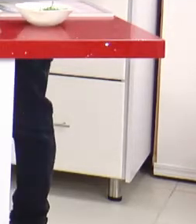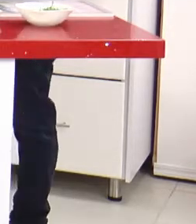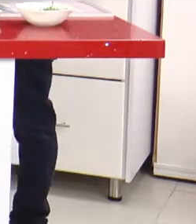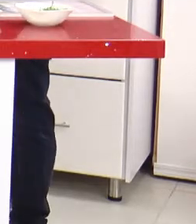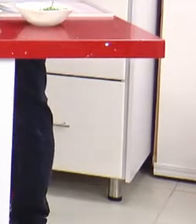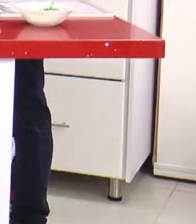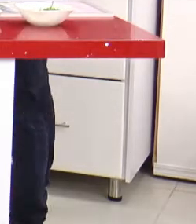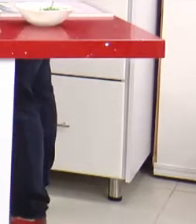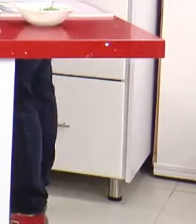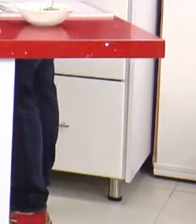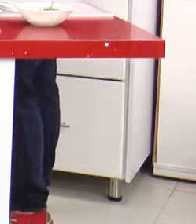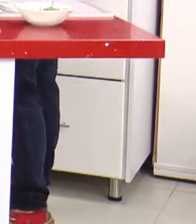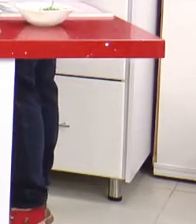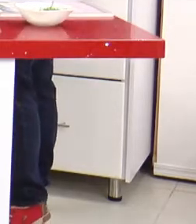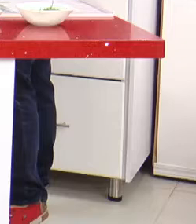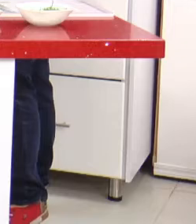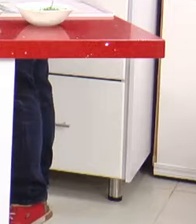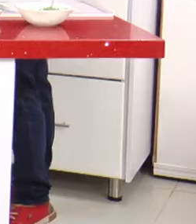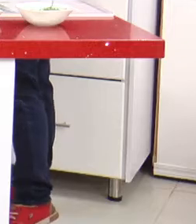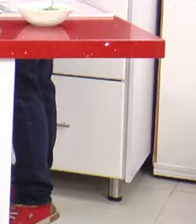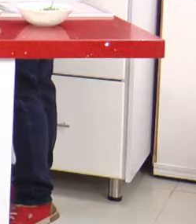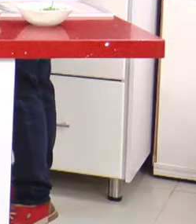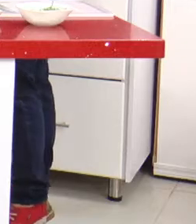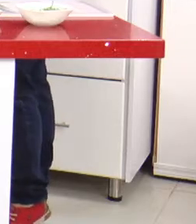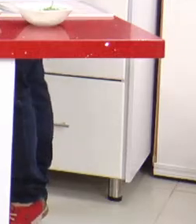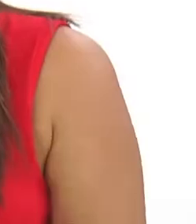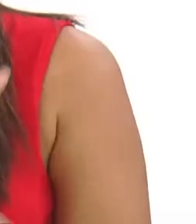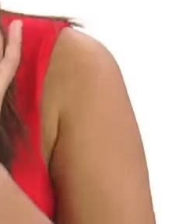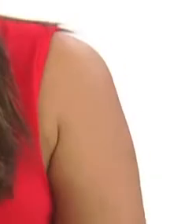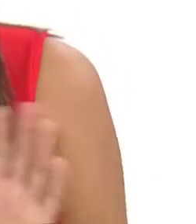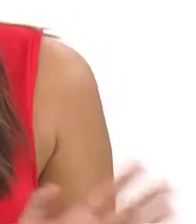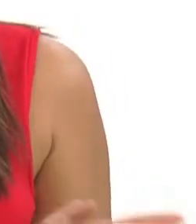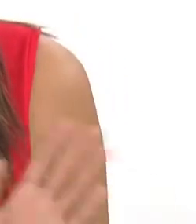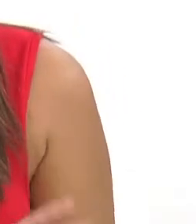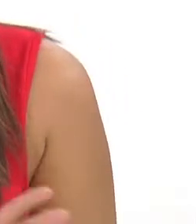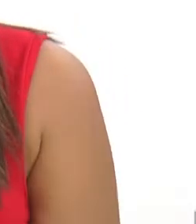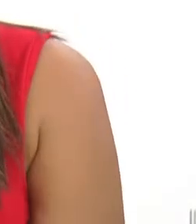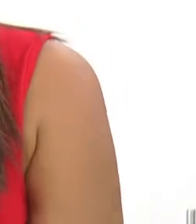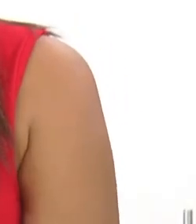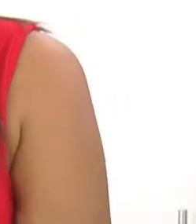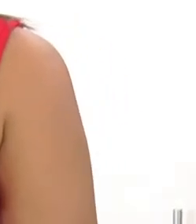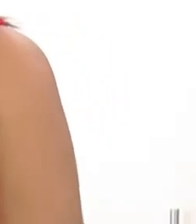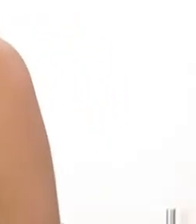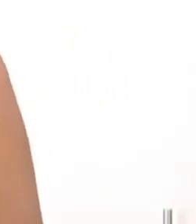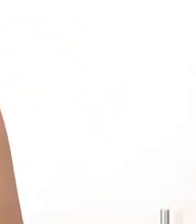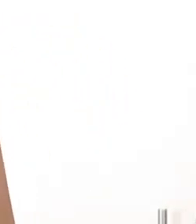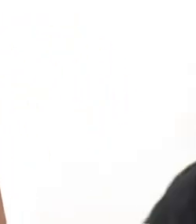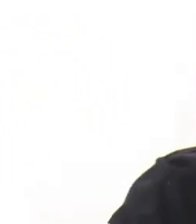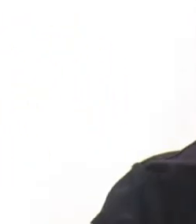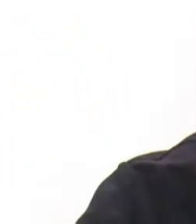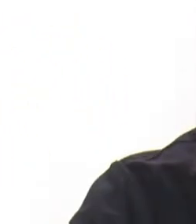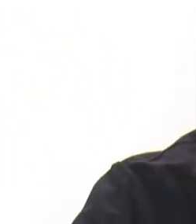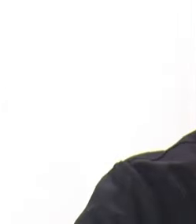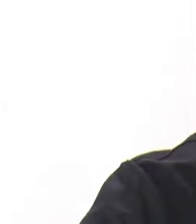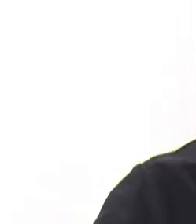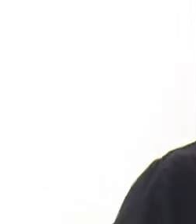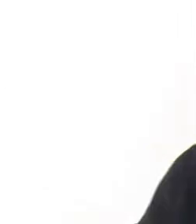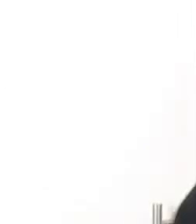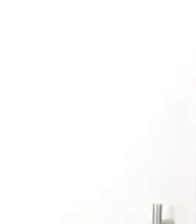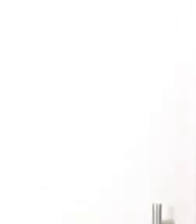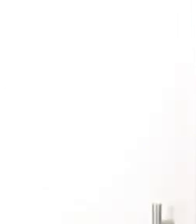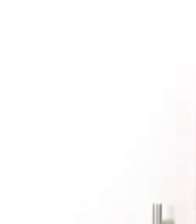318-527-3572. Recuerden que estamos inscribiendo a 10 personas, ya van 5, ya es decir que ya va el 50% del personal que se necesita para este taller.